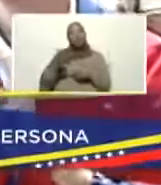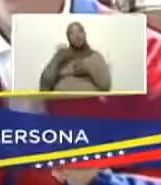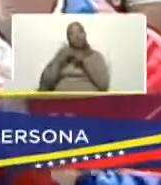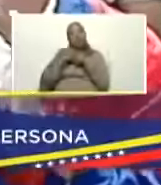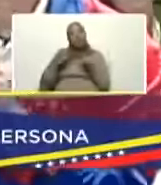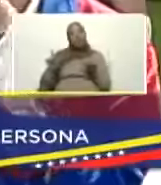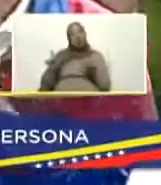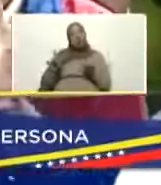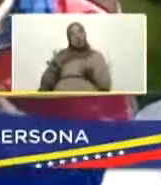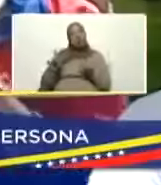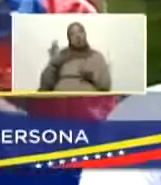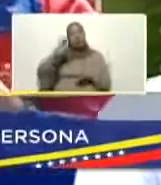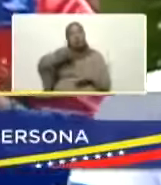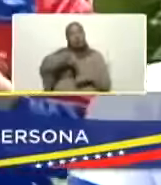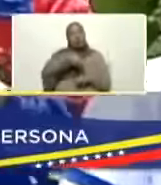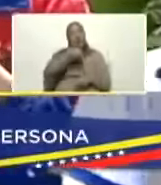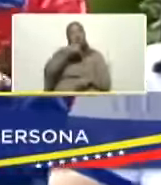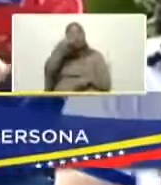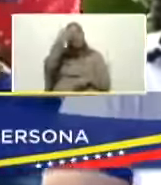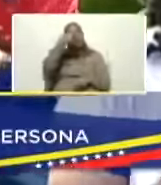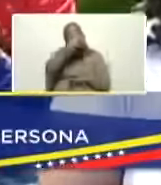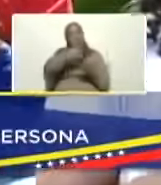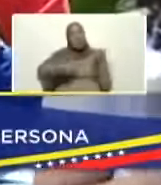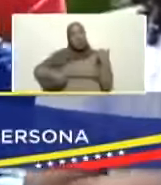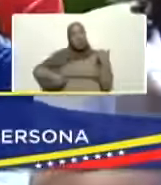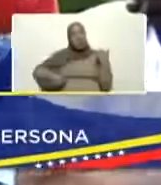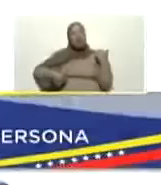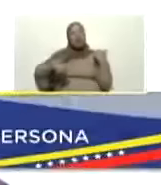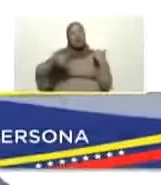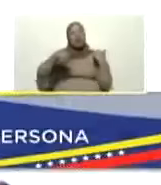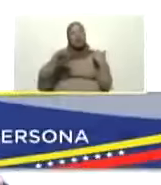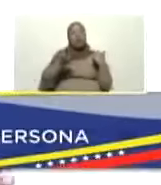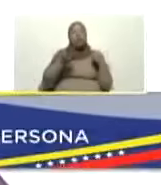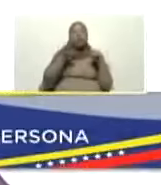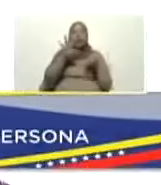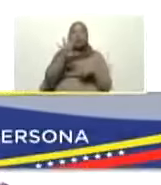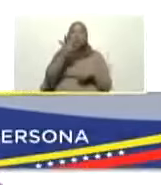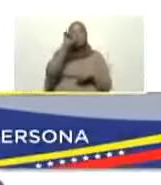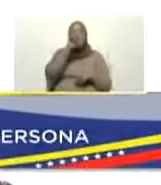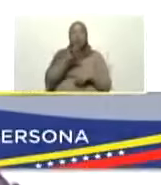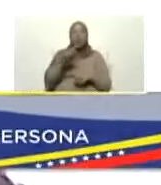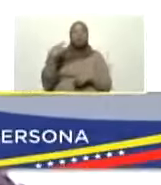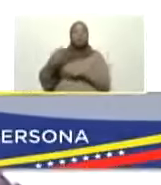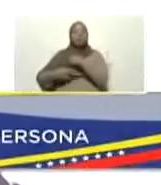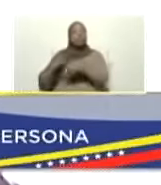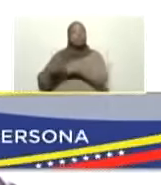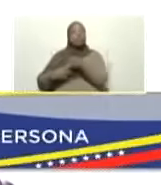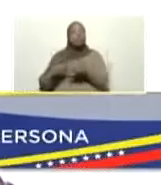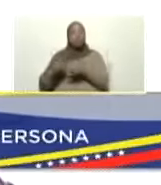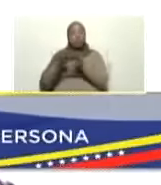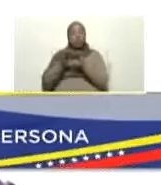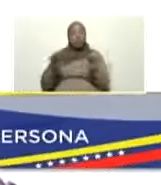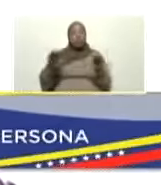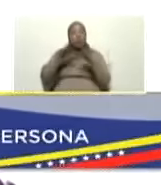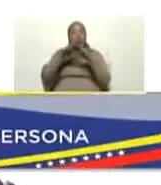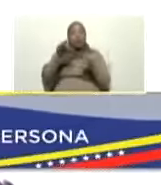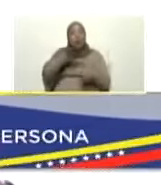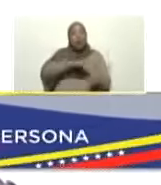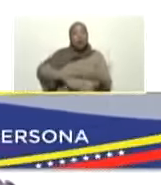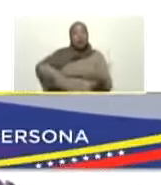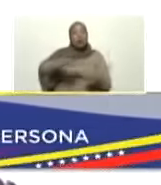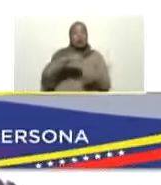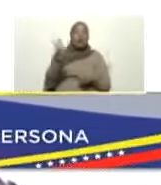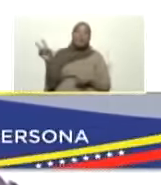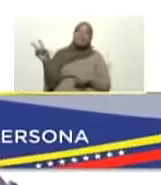soberanía. Es una universidad, presidente, que cuenta con 25 años de revolución educativa en todo el territorio